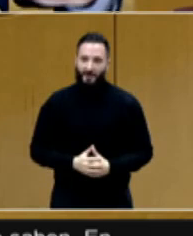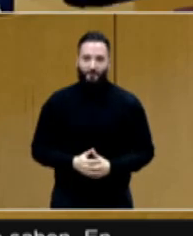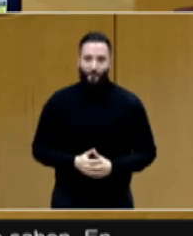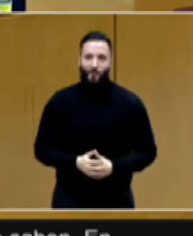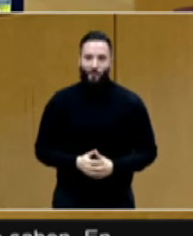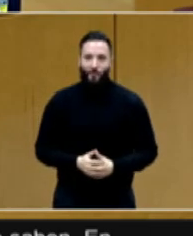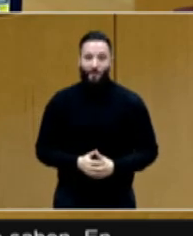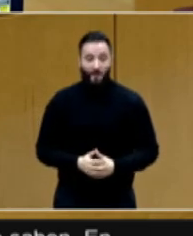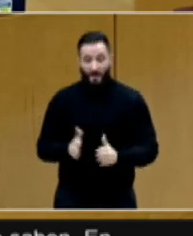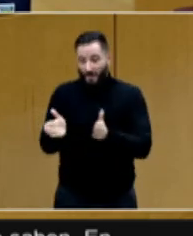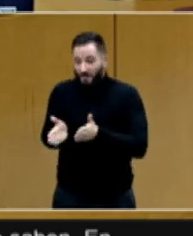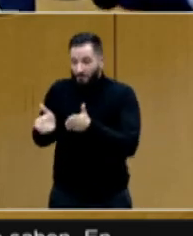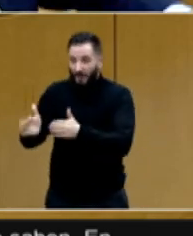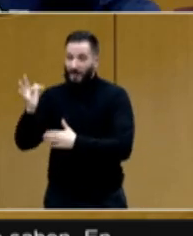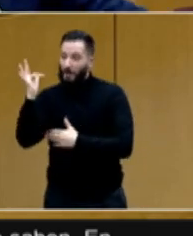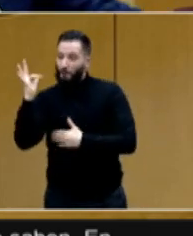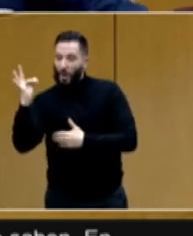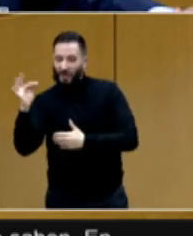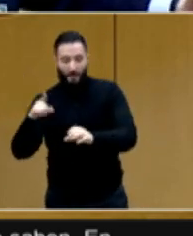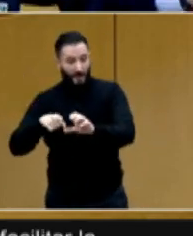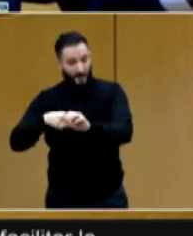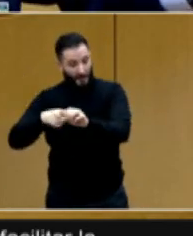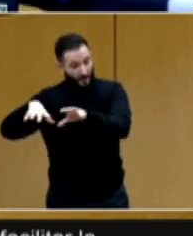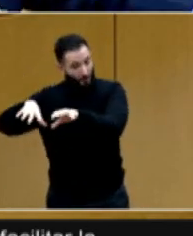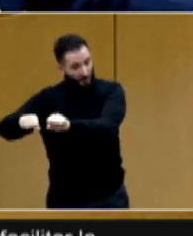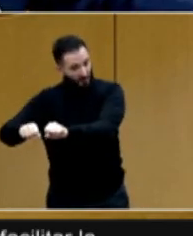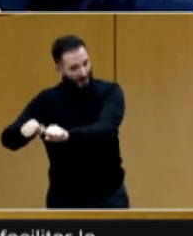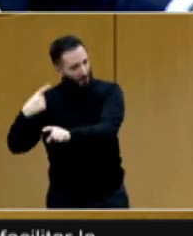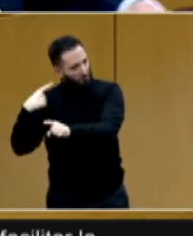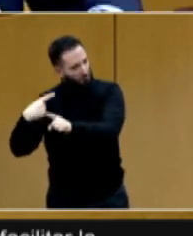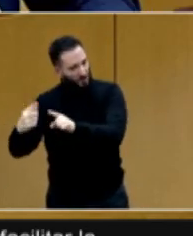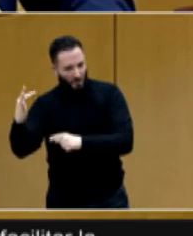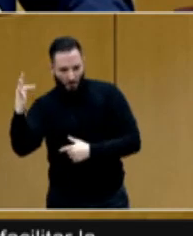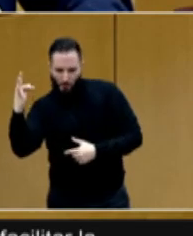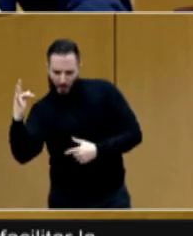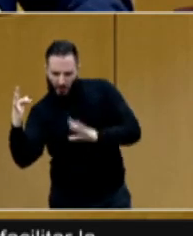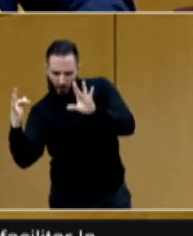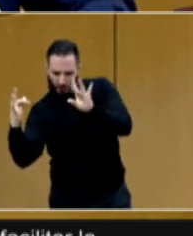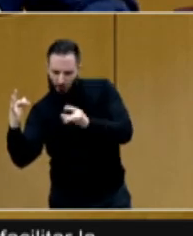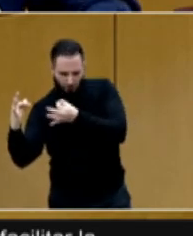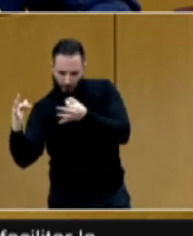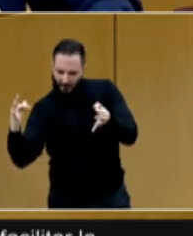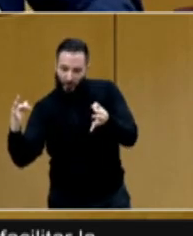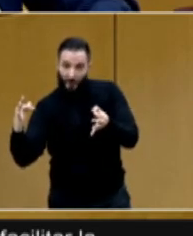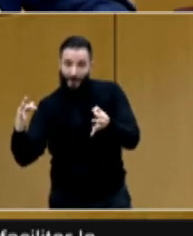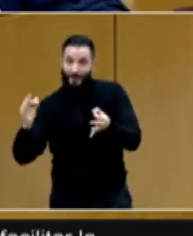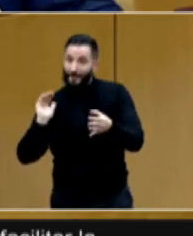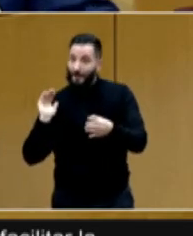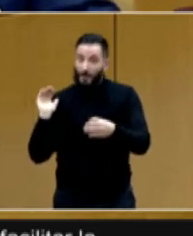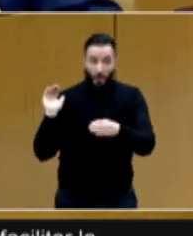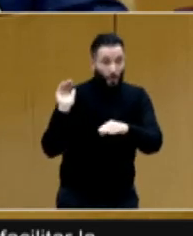en la parte positiva las reservas de Plaza es una cosa que está muy bien que no se cumple